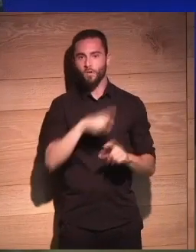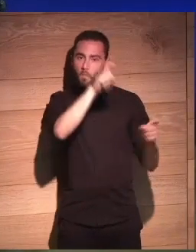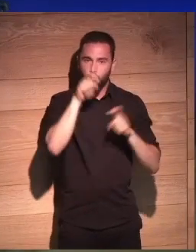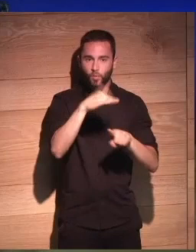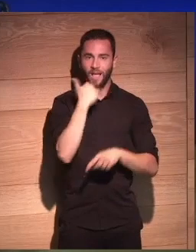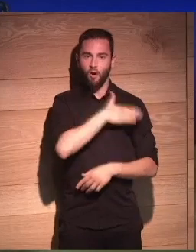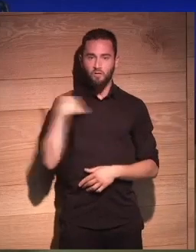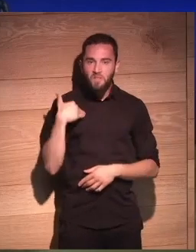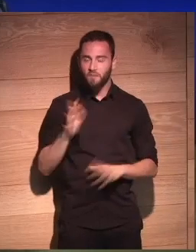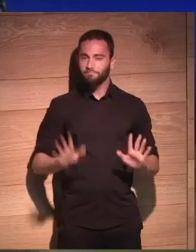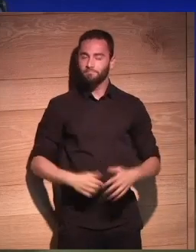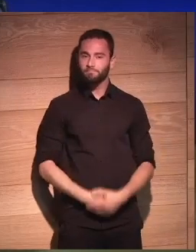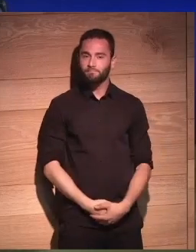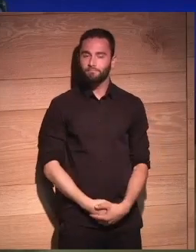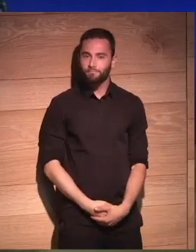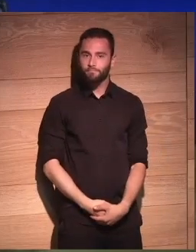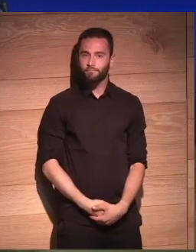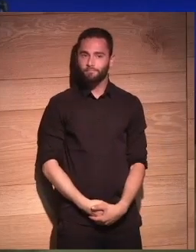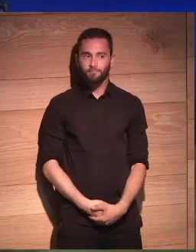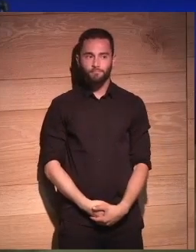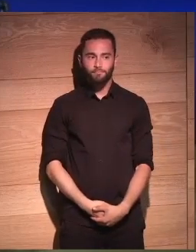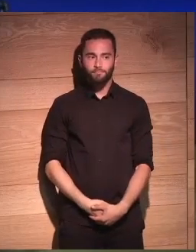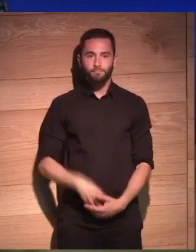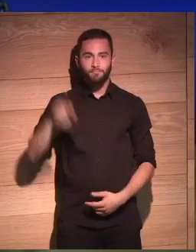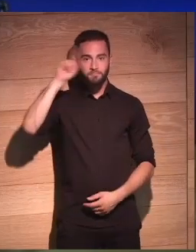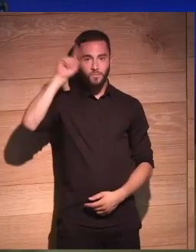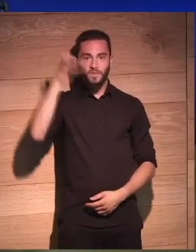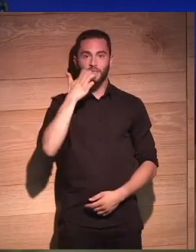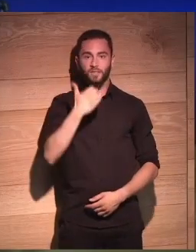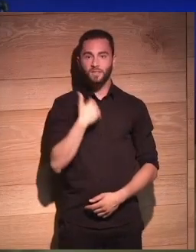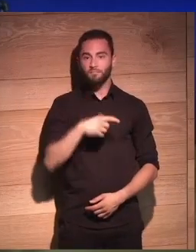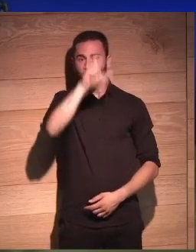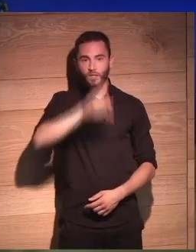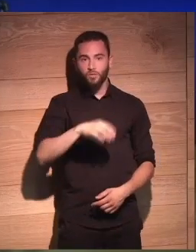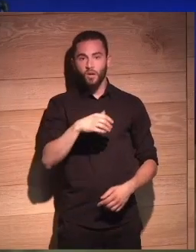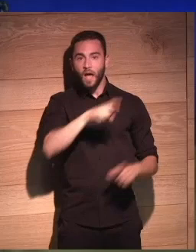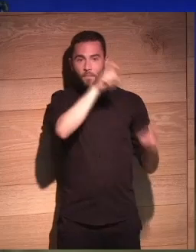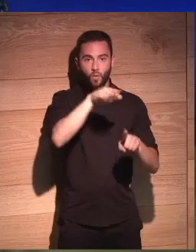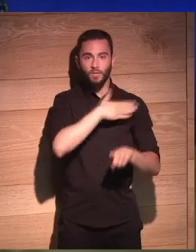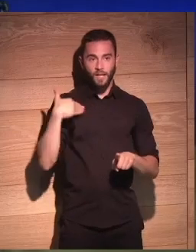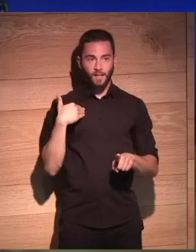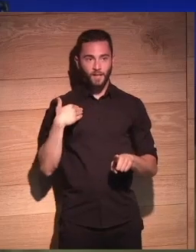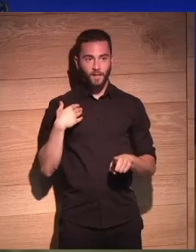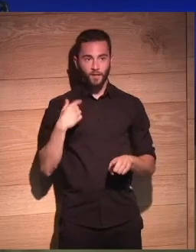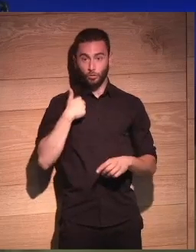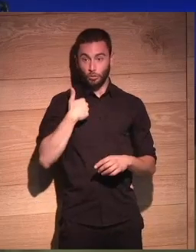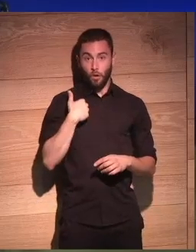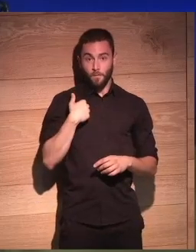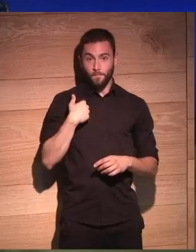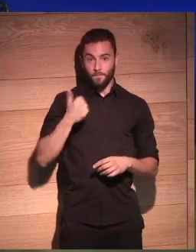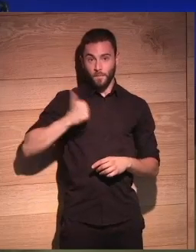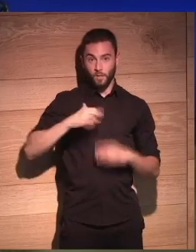transmitirte alguna cuestión? No sé si alguien quiere preguntarle algo. Bueno, mientras tanto, quiero agregar algo más, porque hablamos